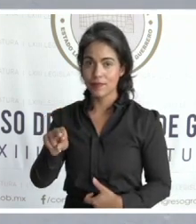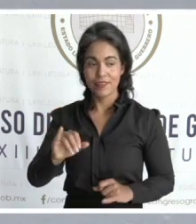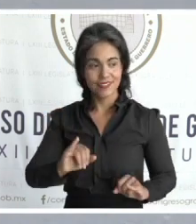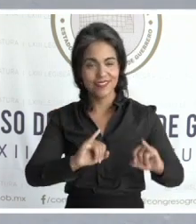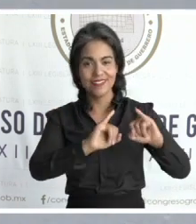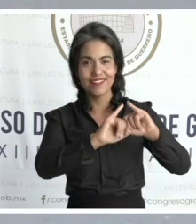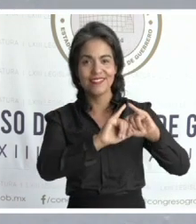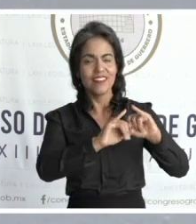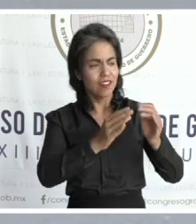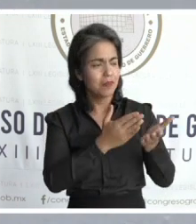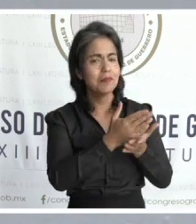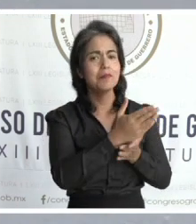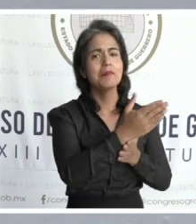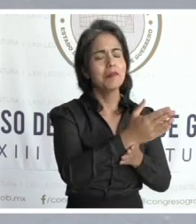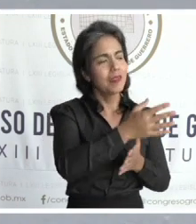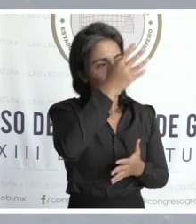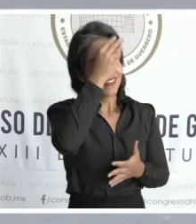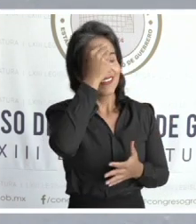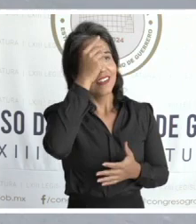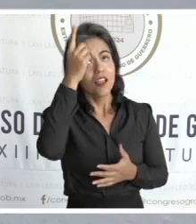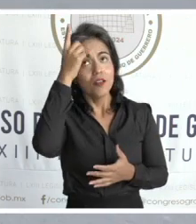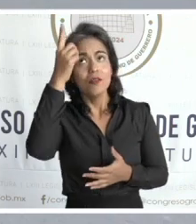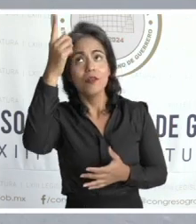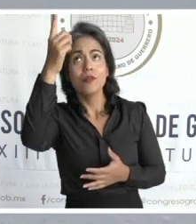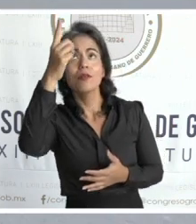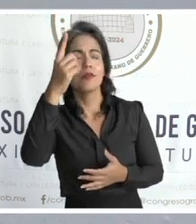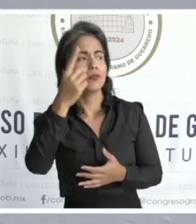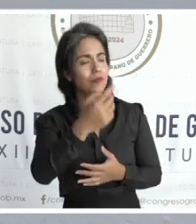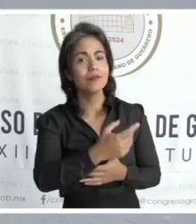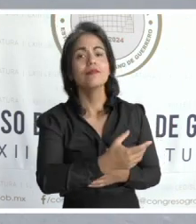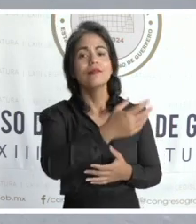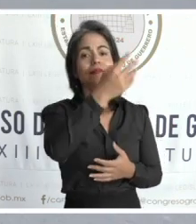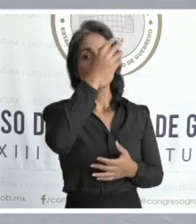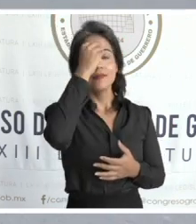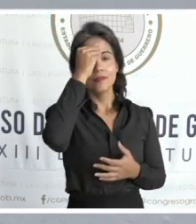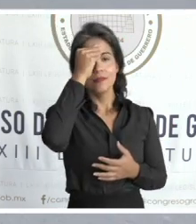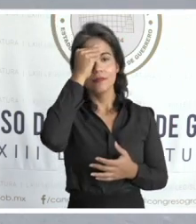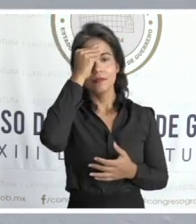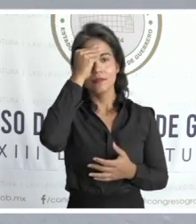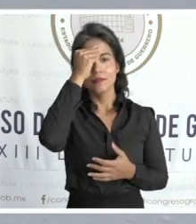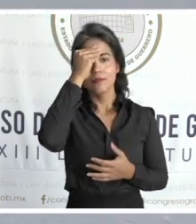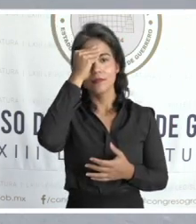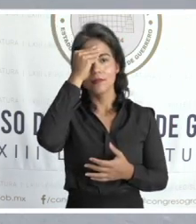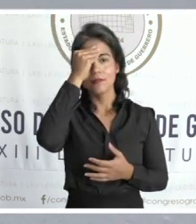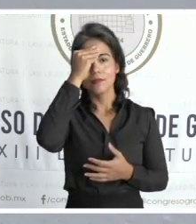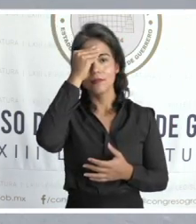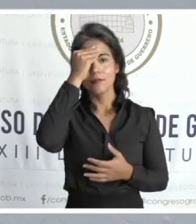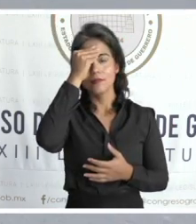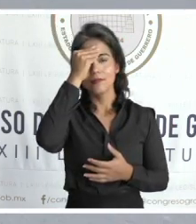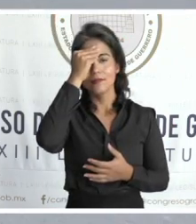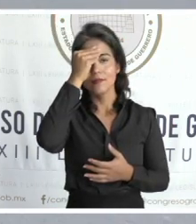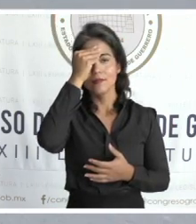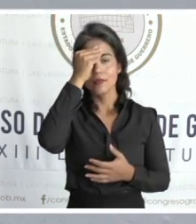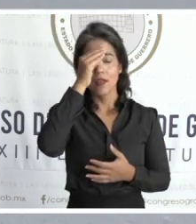con la esperanza de la paz que la fe profesa.